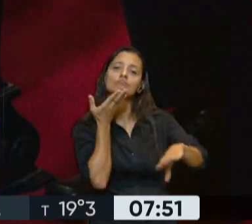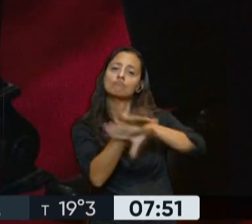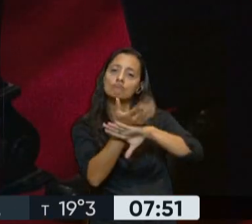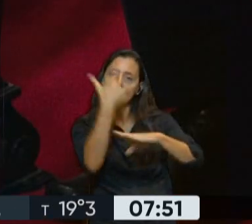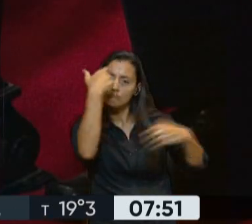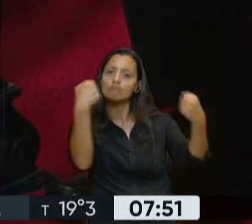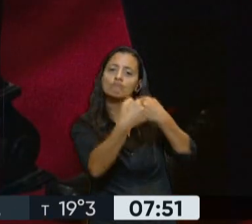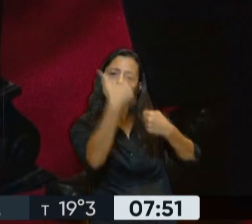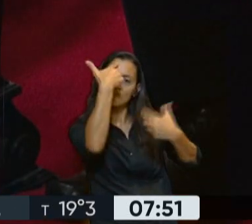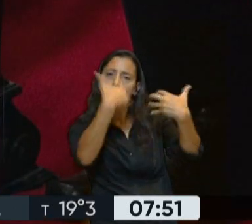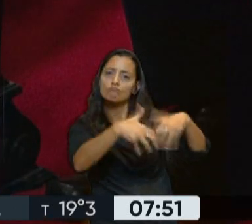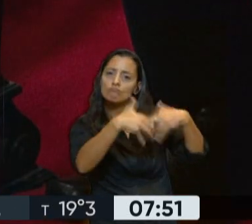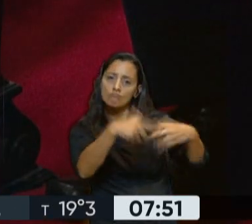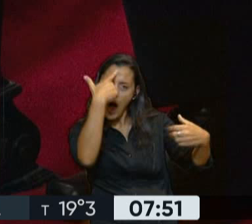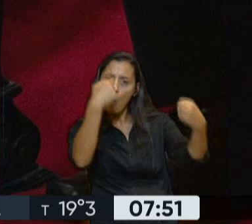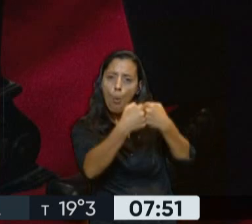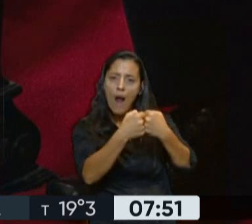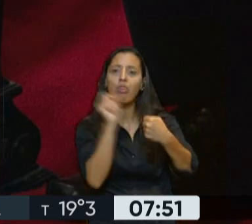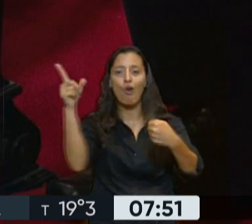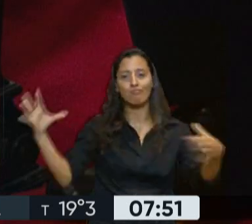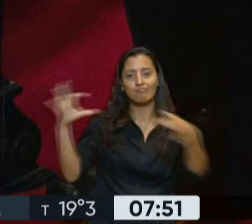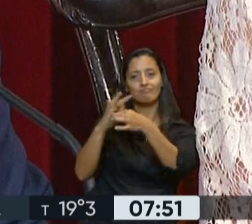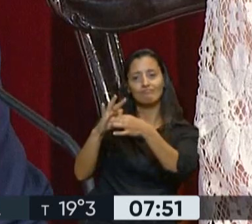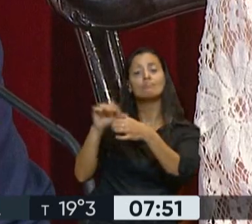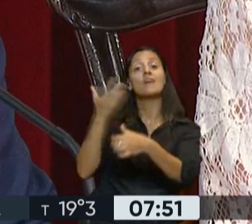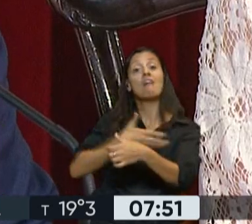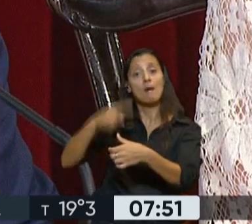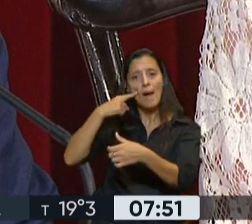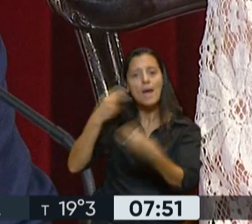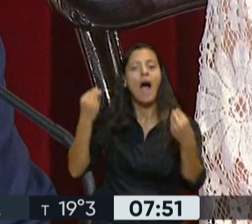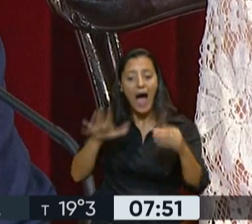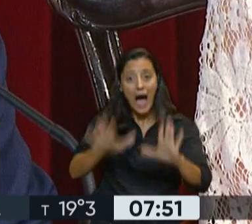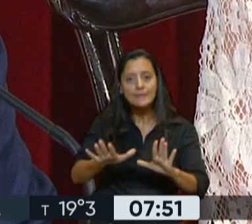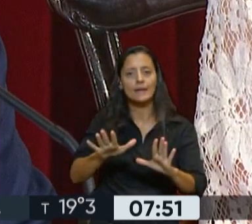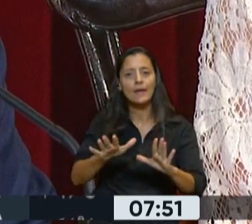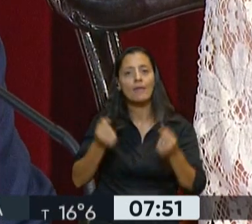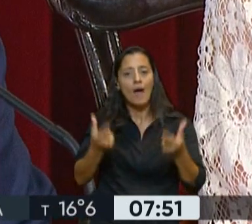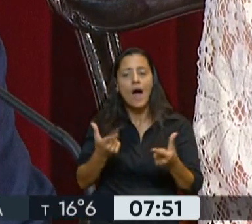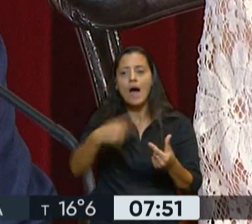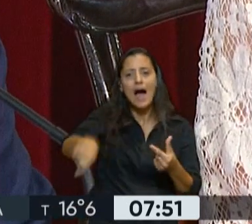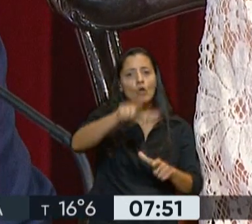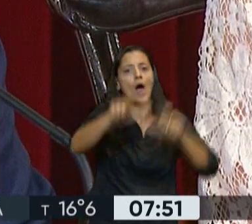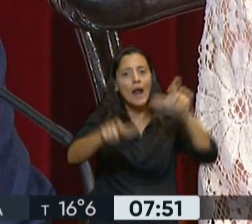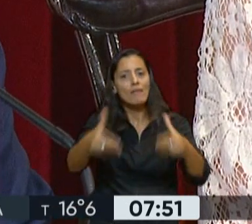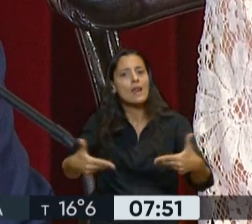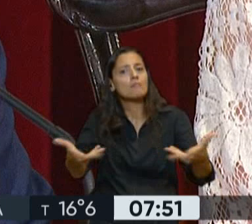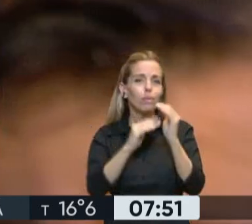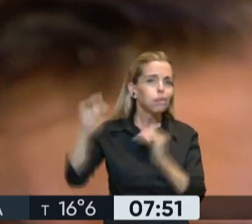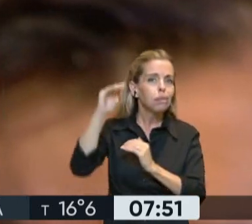del acuerdo que se alcance con el staff del Fondo Monetario Internacional para dar previsibilidad a los argentinos y